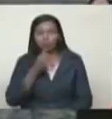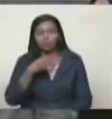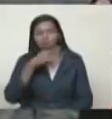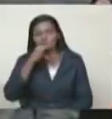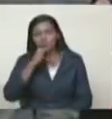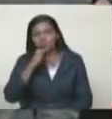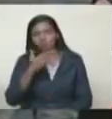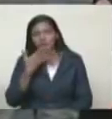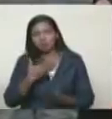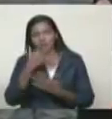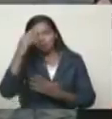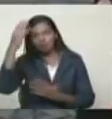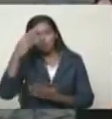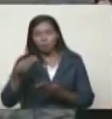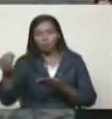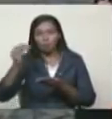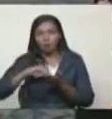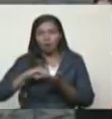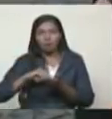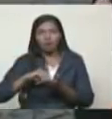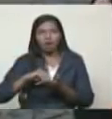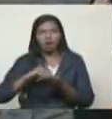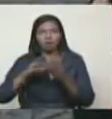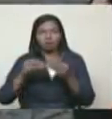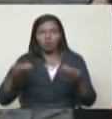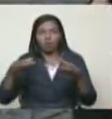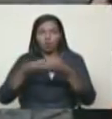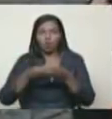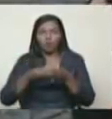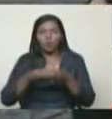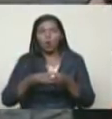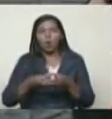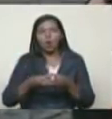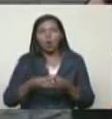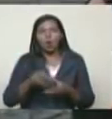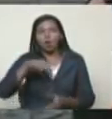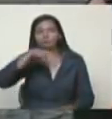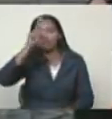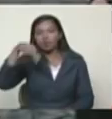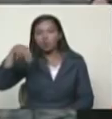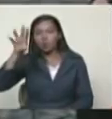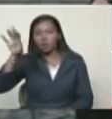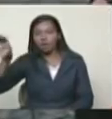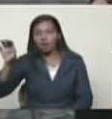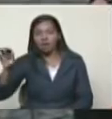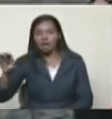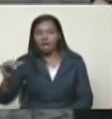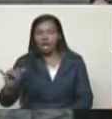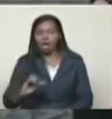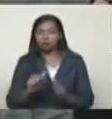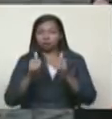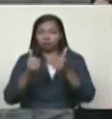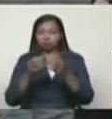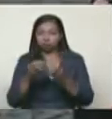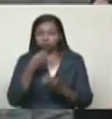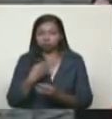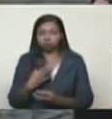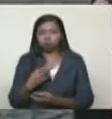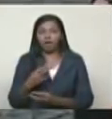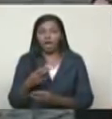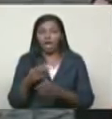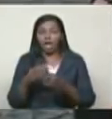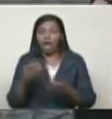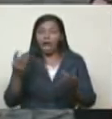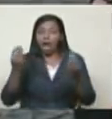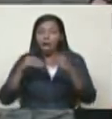noticias. Regresa nuestra delegación de Noruega con buenas noticias. Se ha iniciado con buen pie las